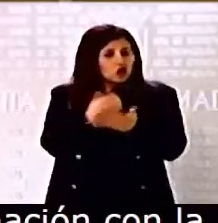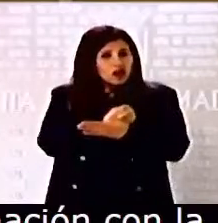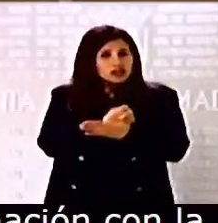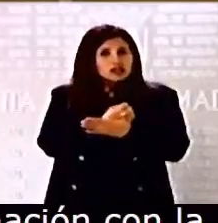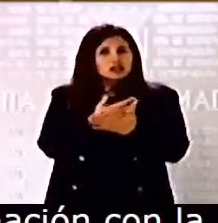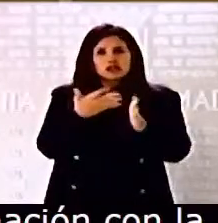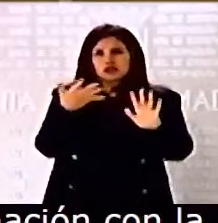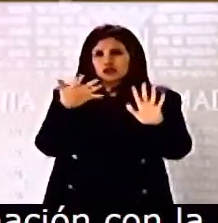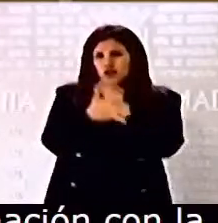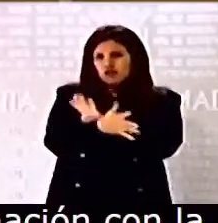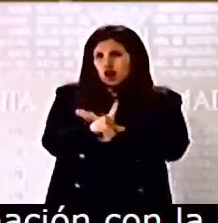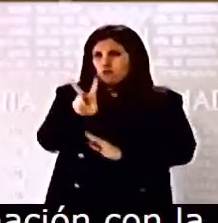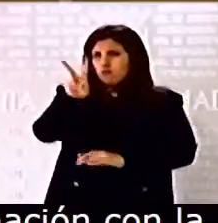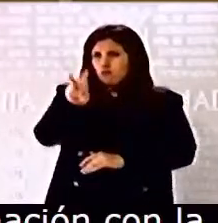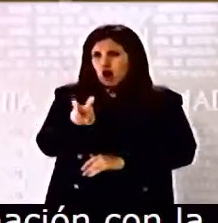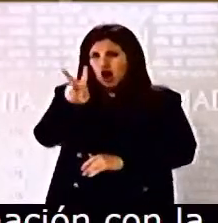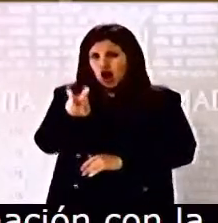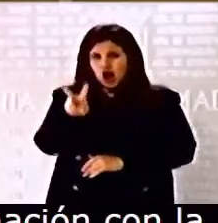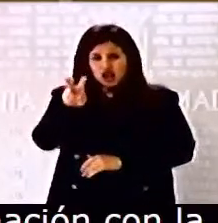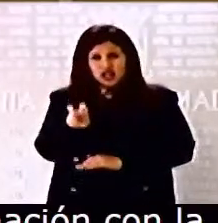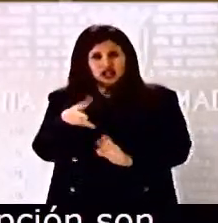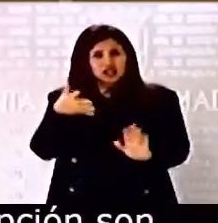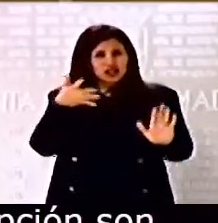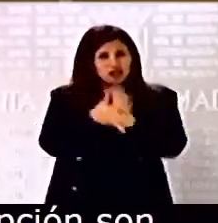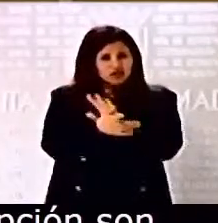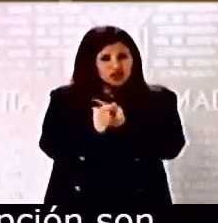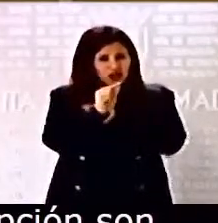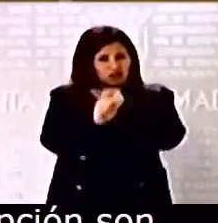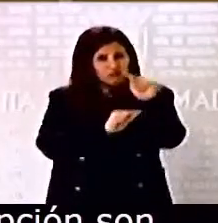son tremendamente eficaces